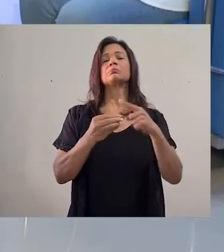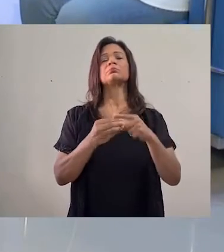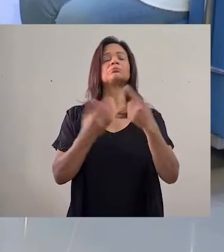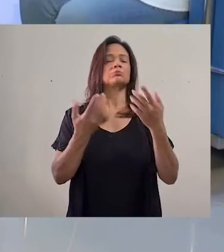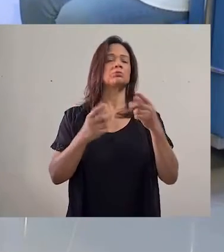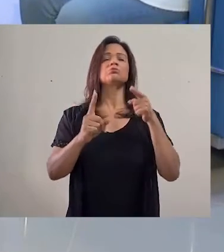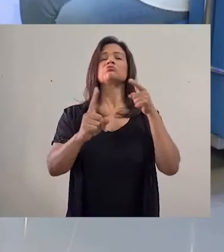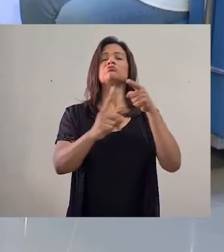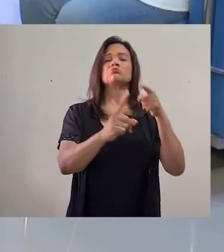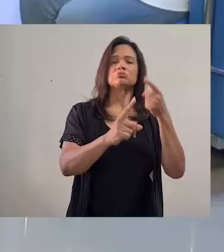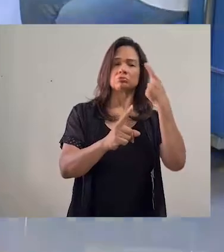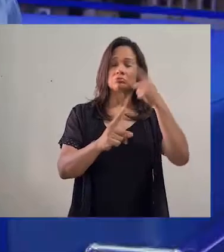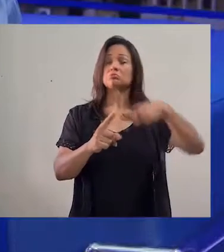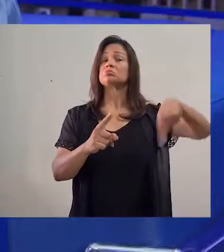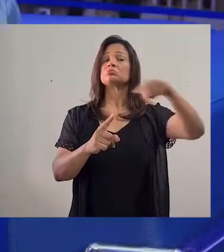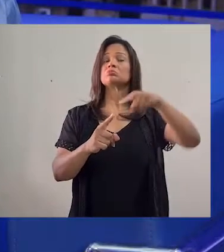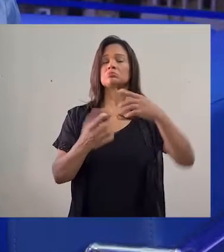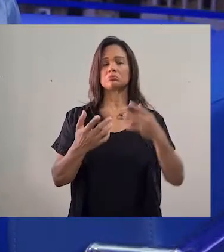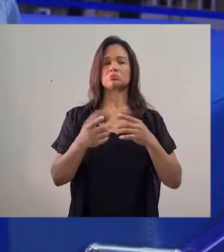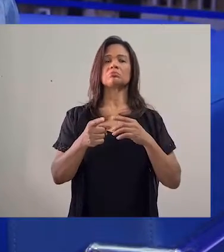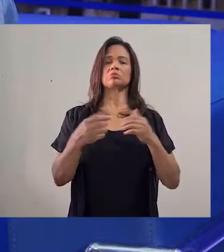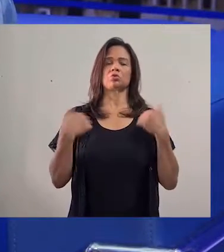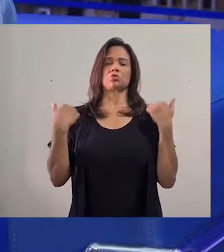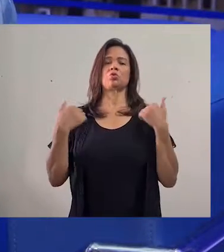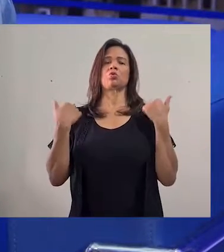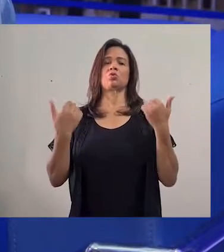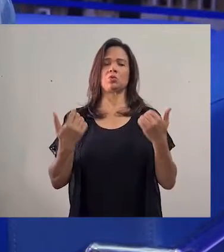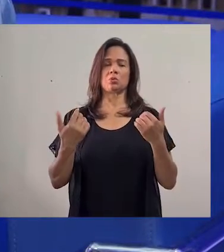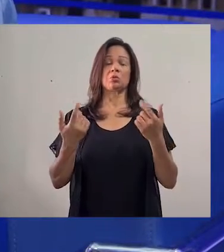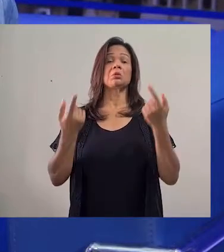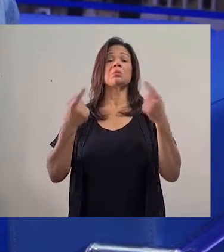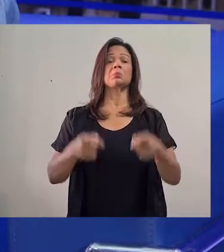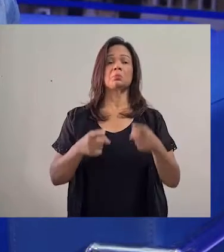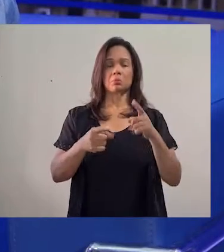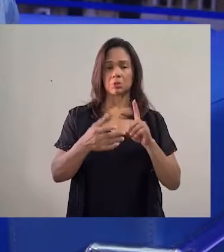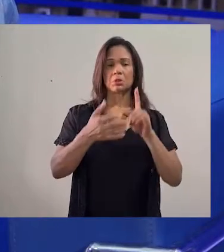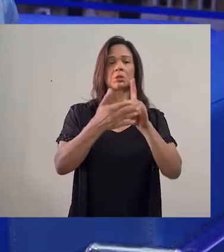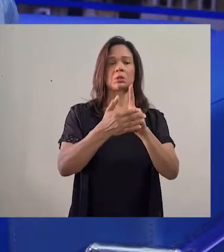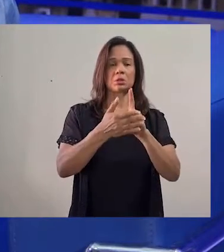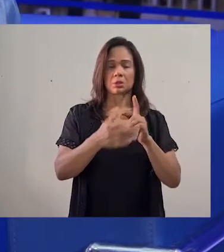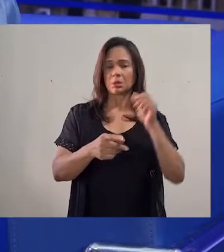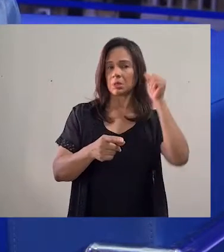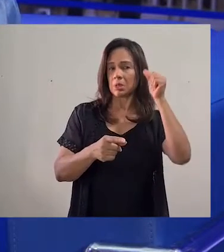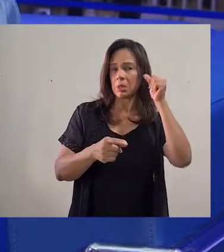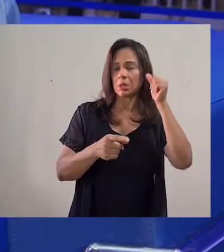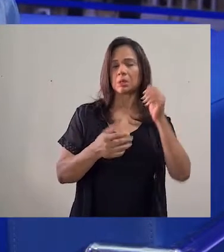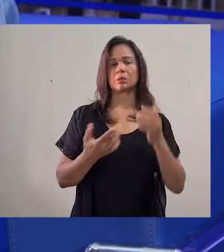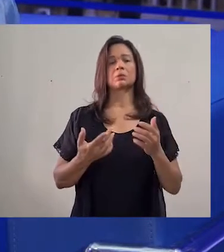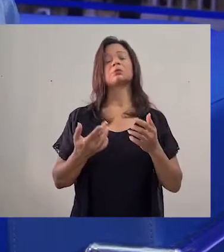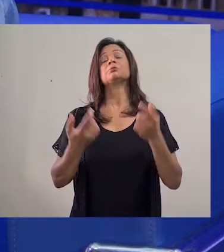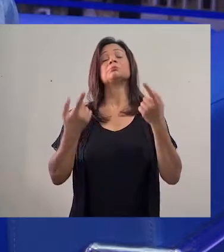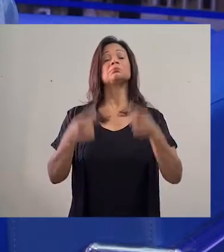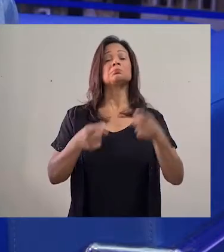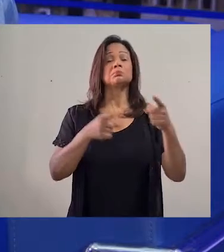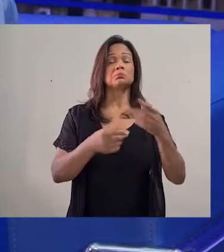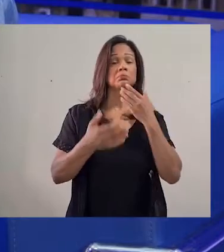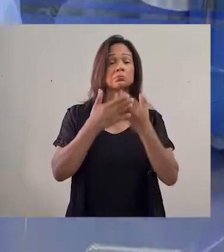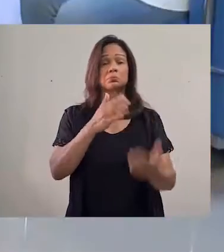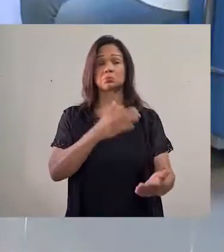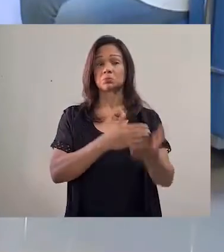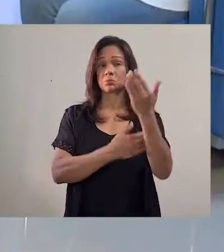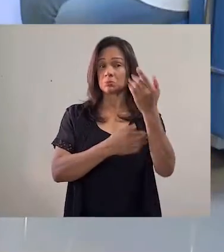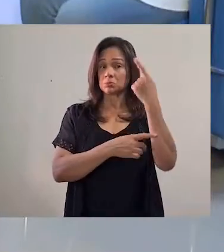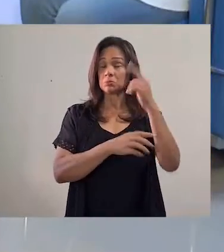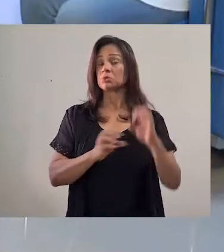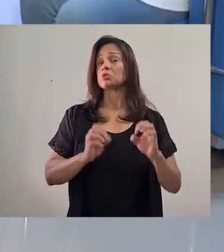cuente sobre los retos que tienen ustedes con aquellos jóvenes que sufren de la discapacidad auditiva. Sí, buenos